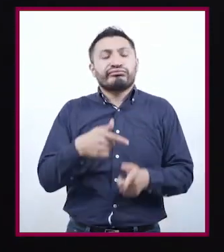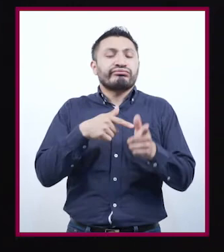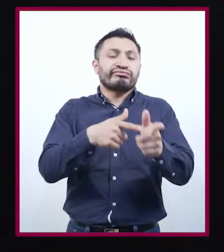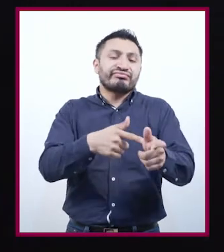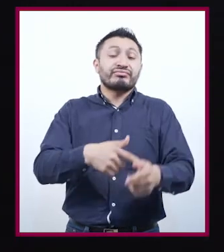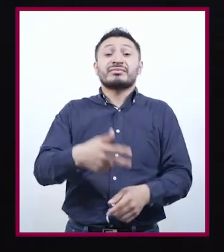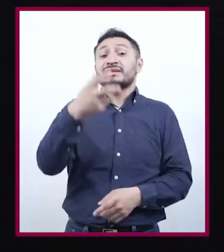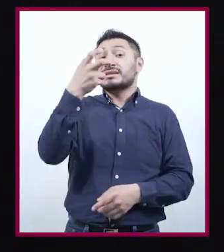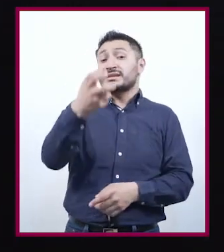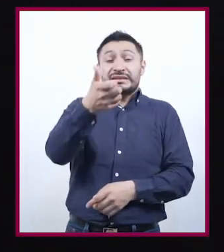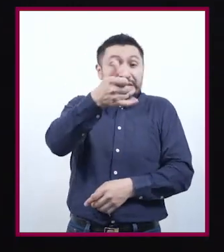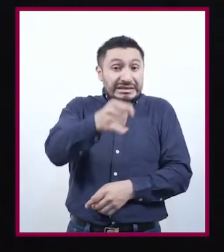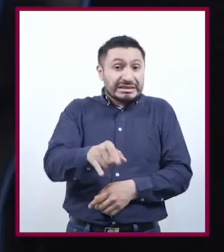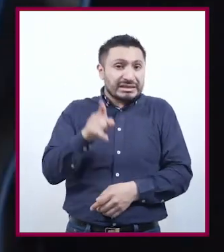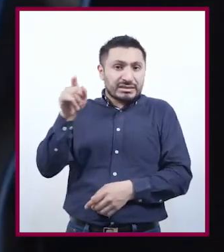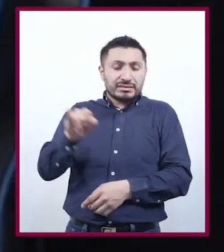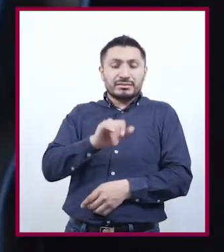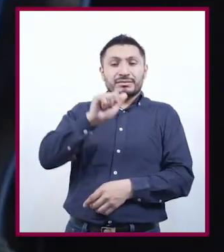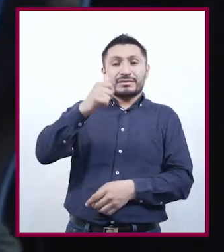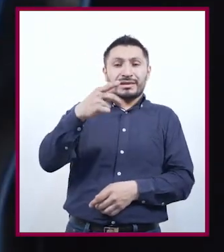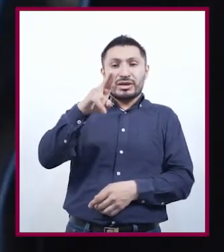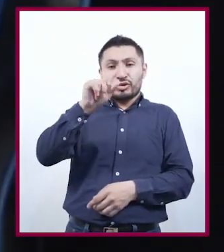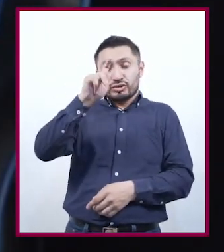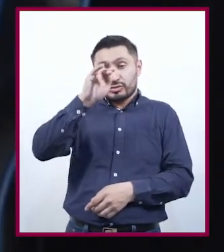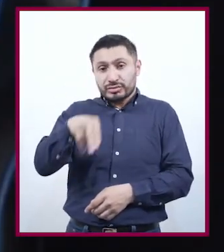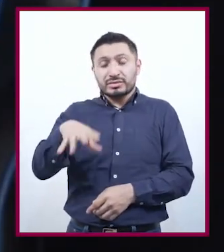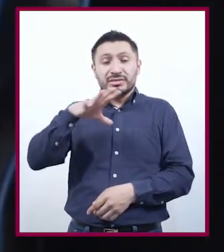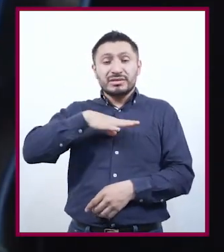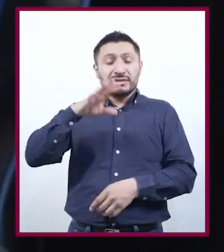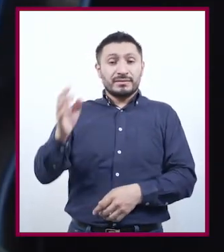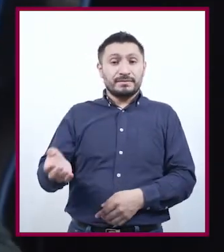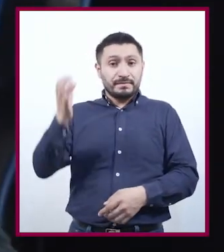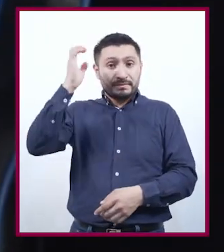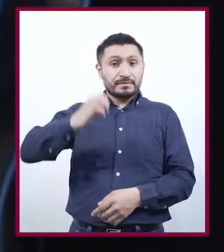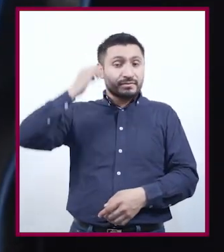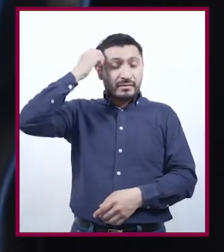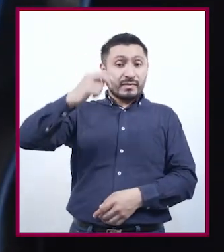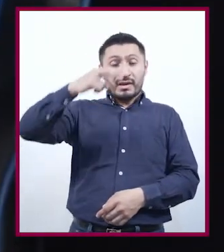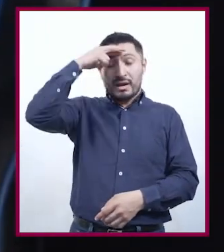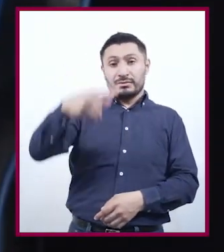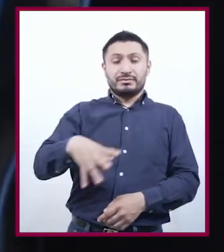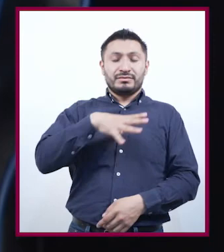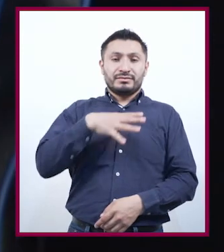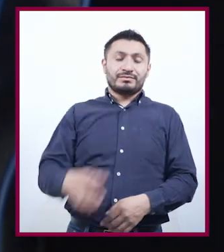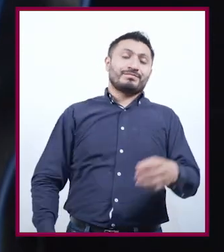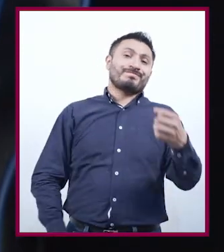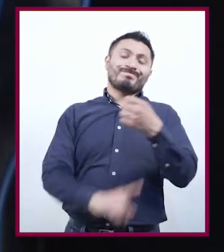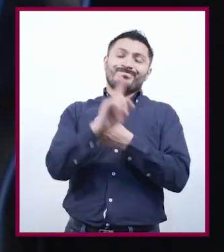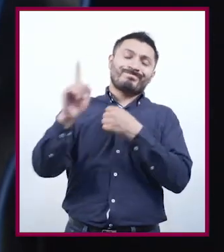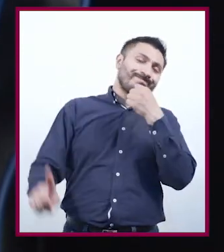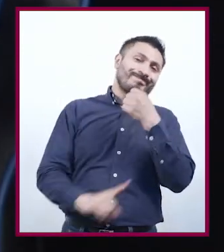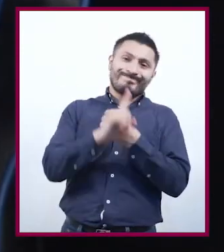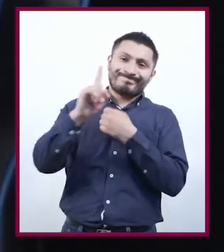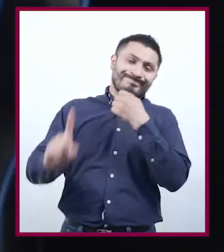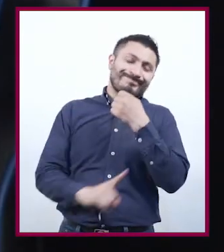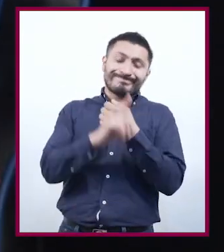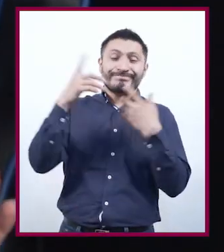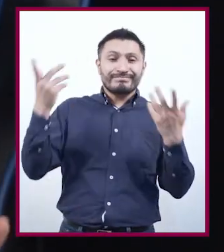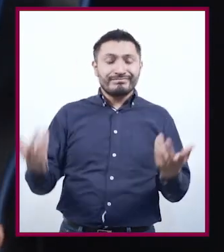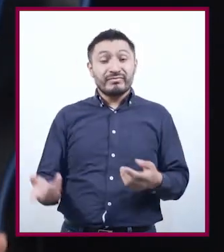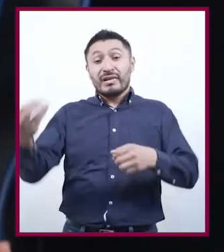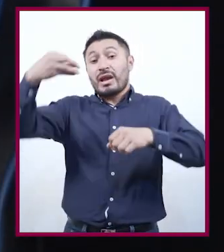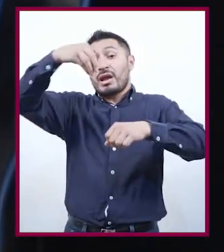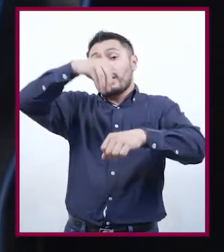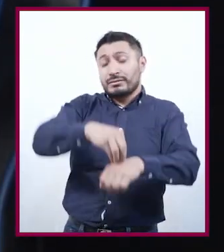hambre y la miseria continuaron. De esta forma, cuando Agustín de Iturbide fue proclamado emperador de México, enfrentó